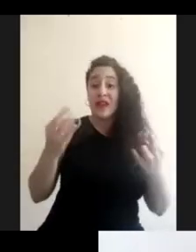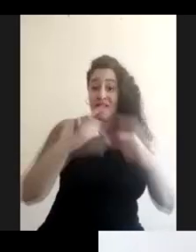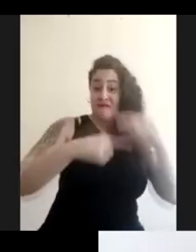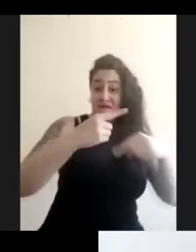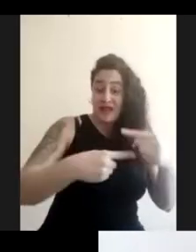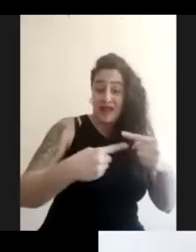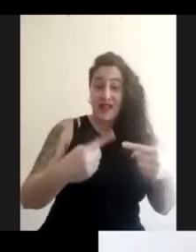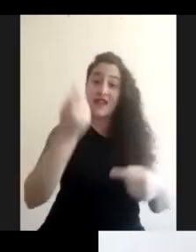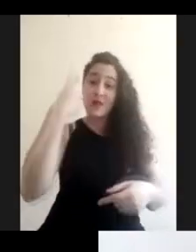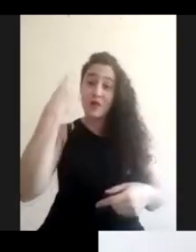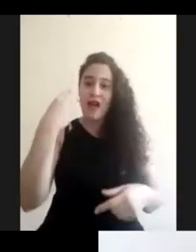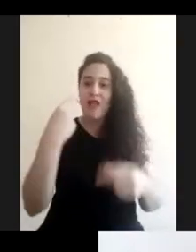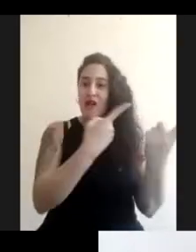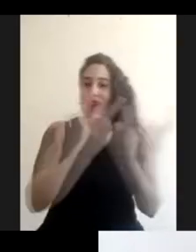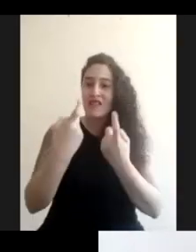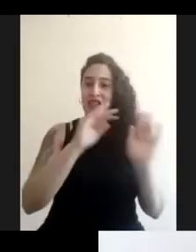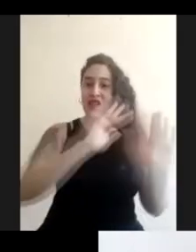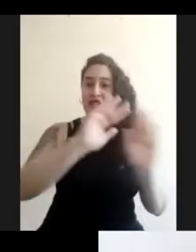necesidades descubiertas.